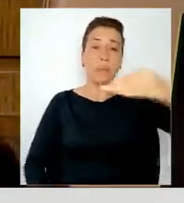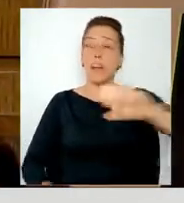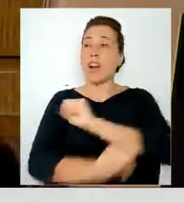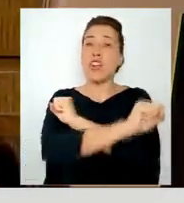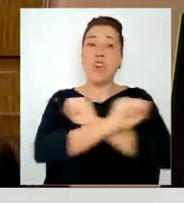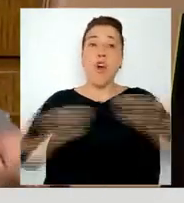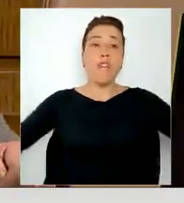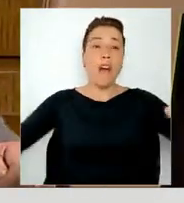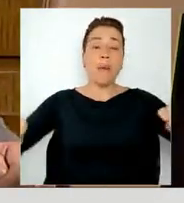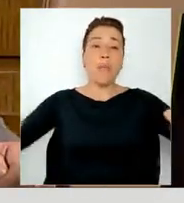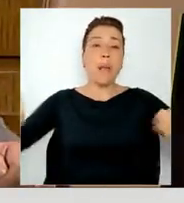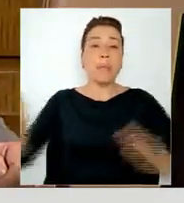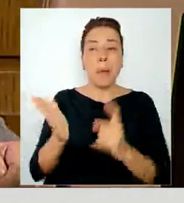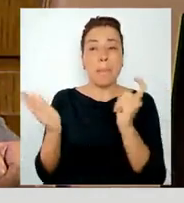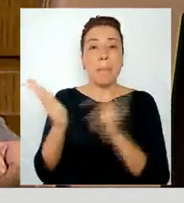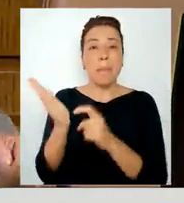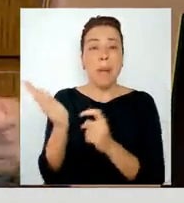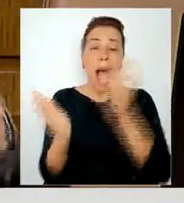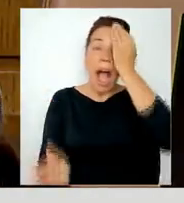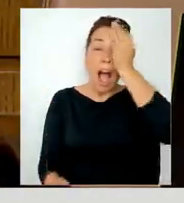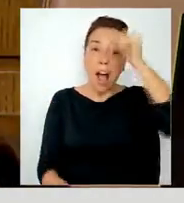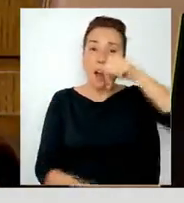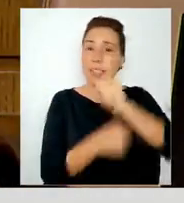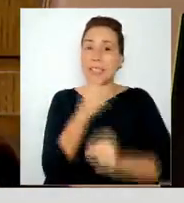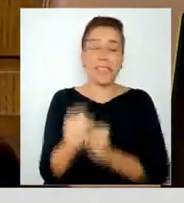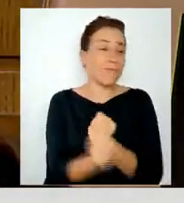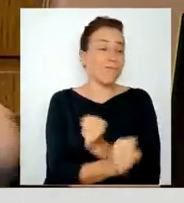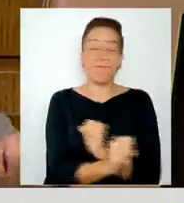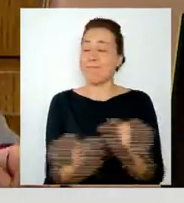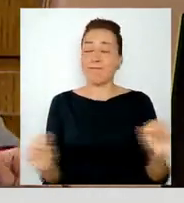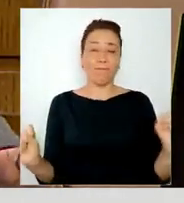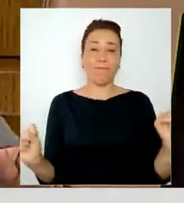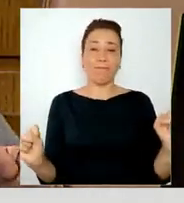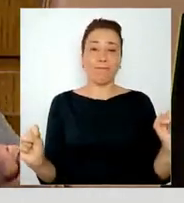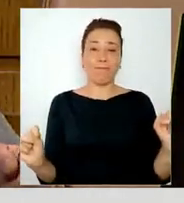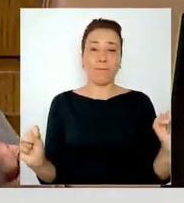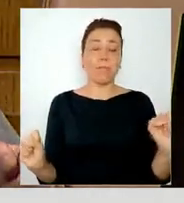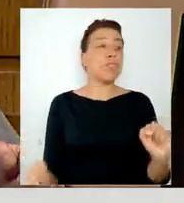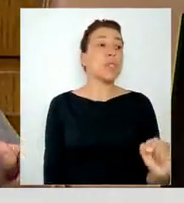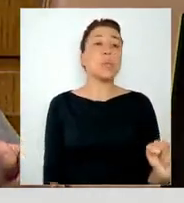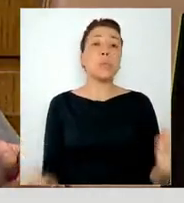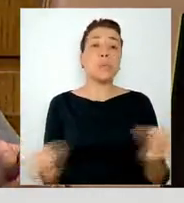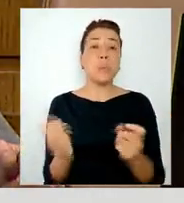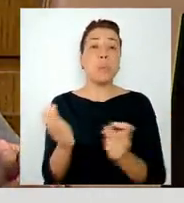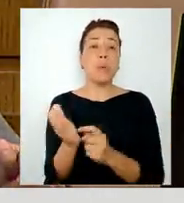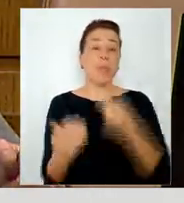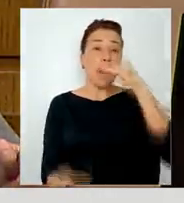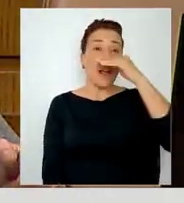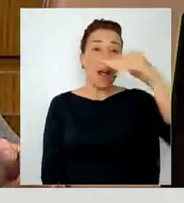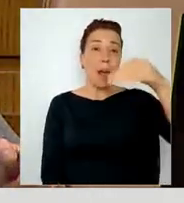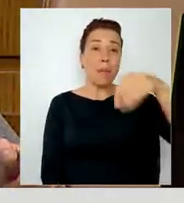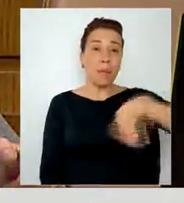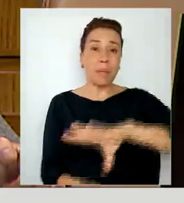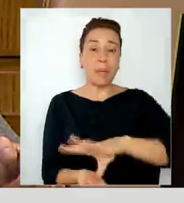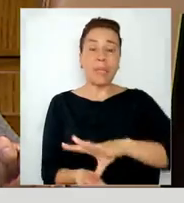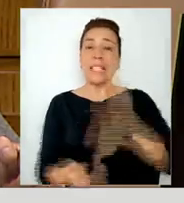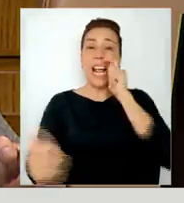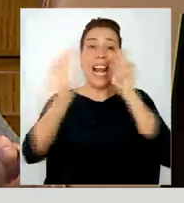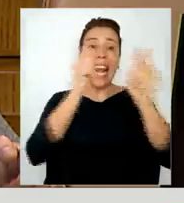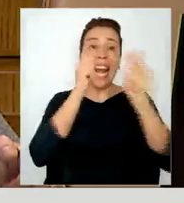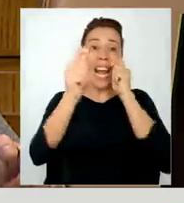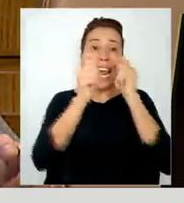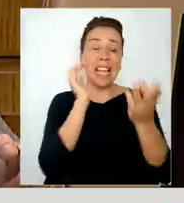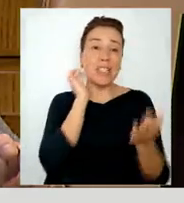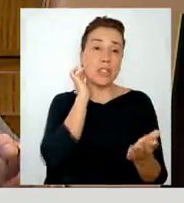en agosto de este año por lo que parte importante de la producción agrícola del país está en riesgo la alimentación